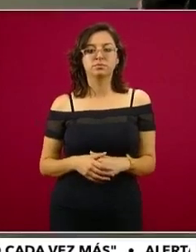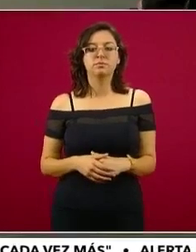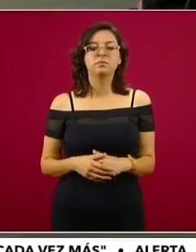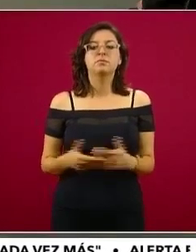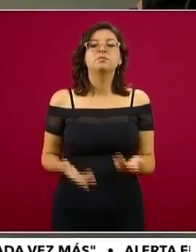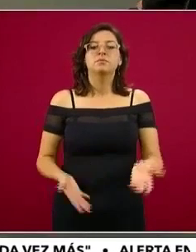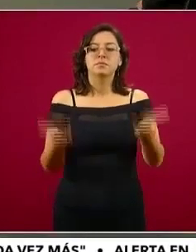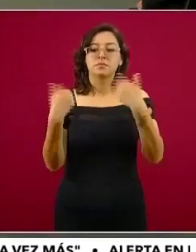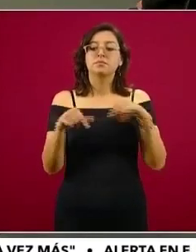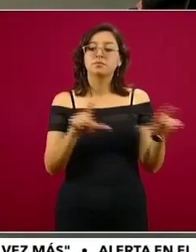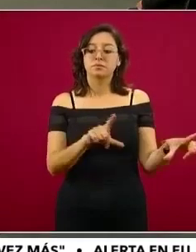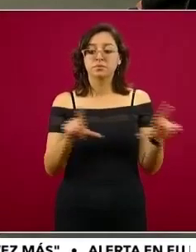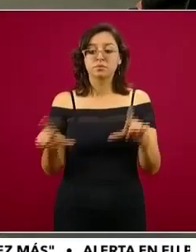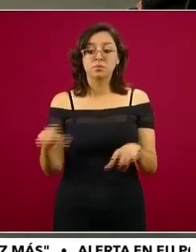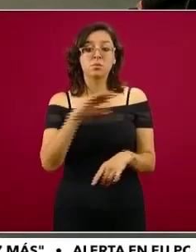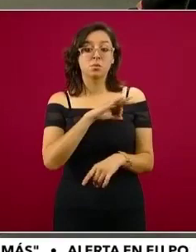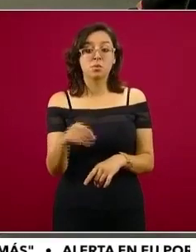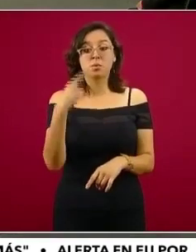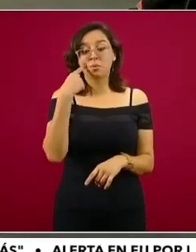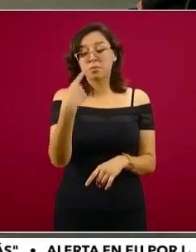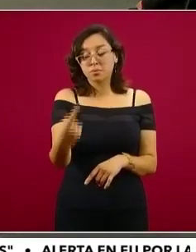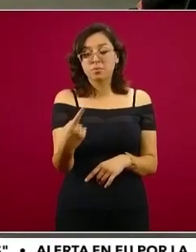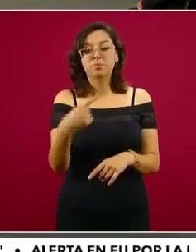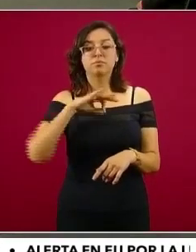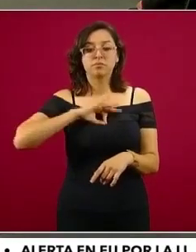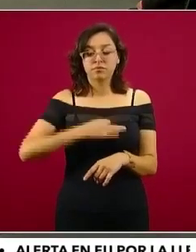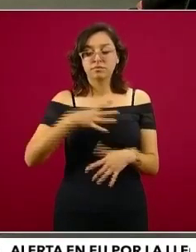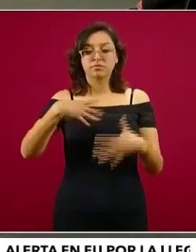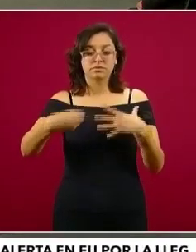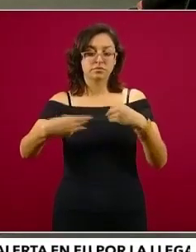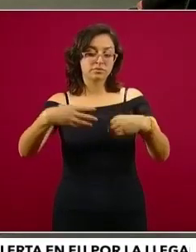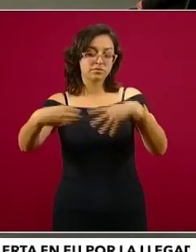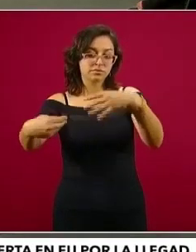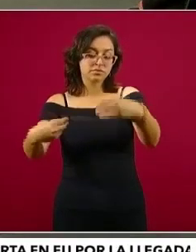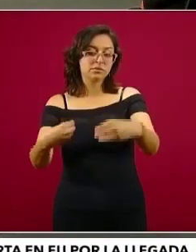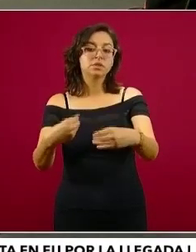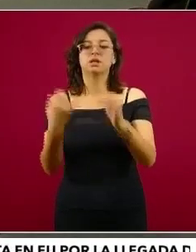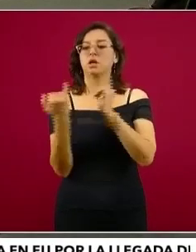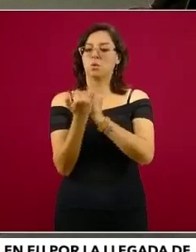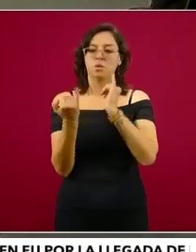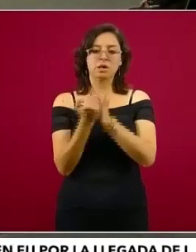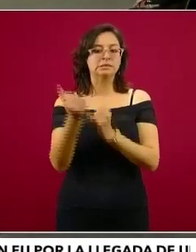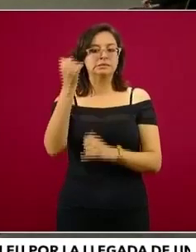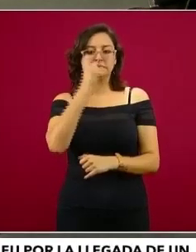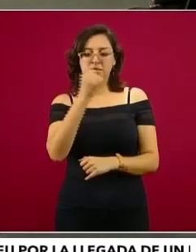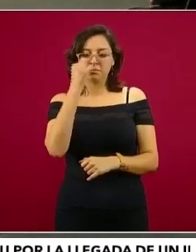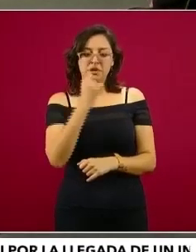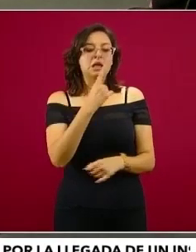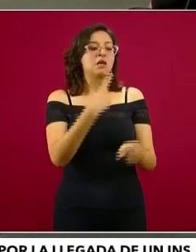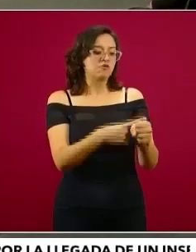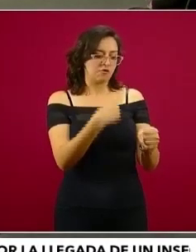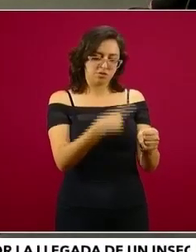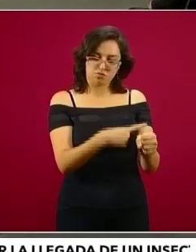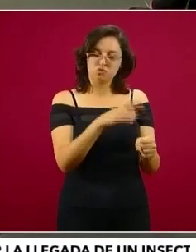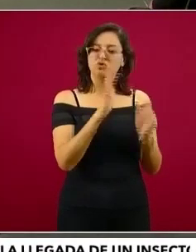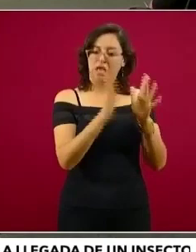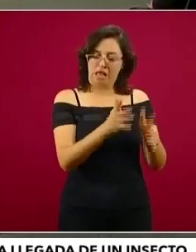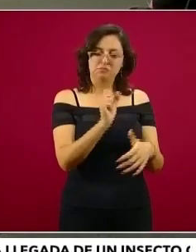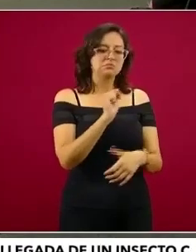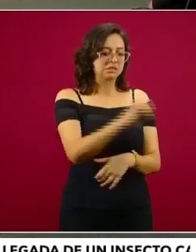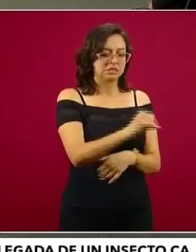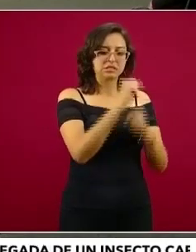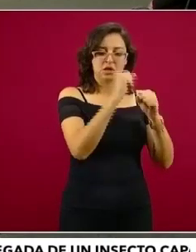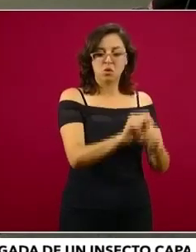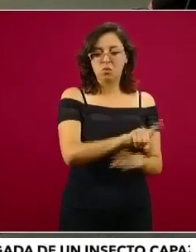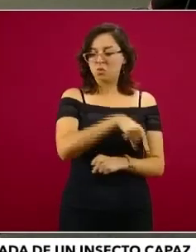diapositiva podemos ver la curva epidémica. Igual la presentamos siempre con casos confirmados y con casos sospechosos. Los